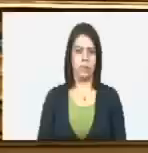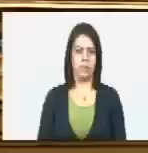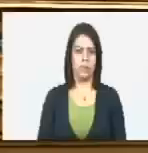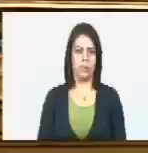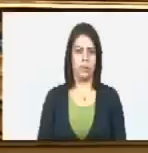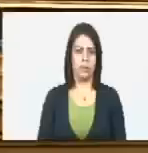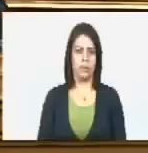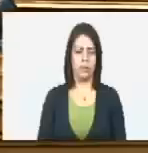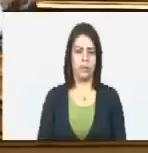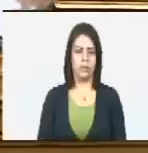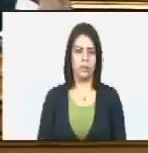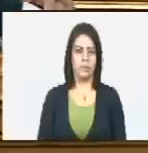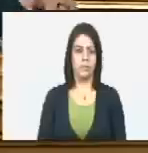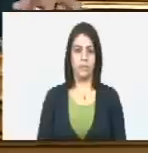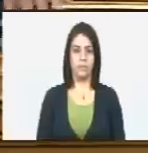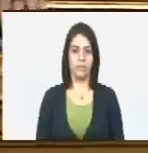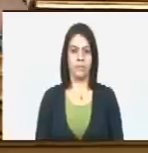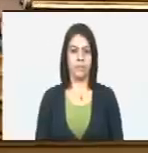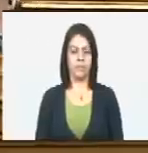sesión.